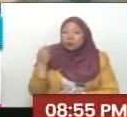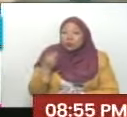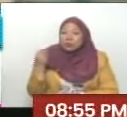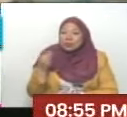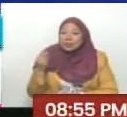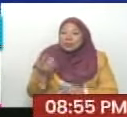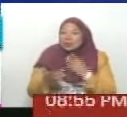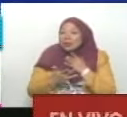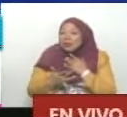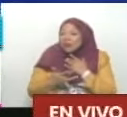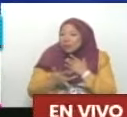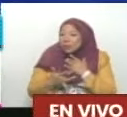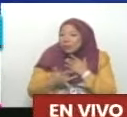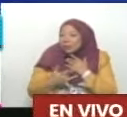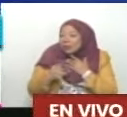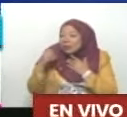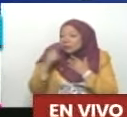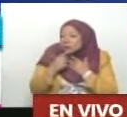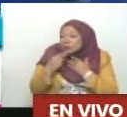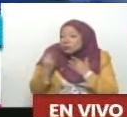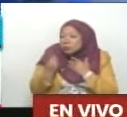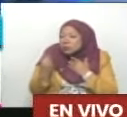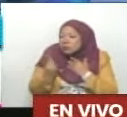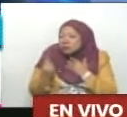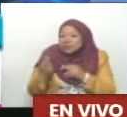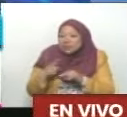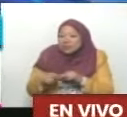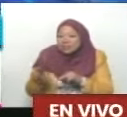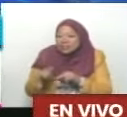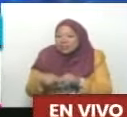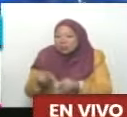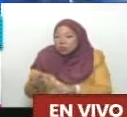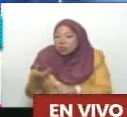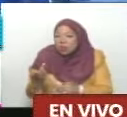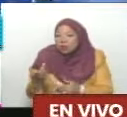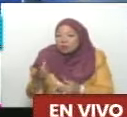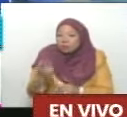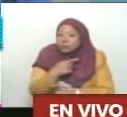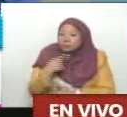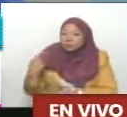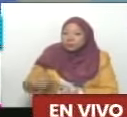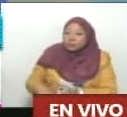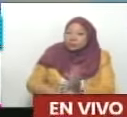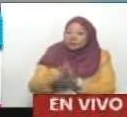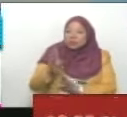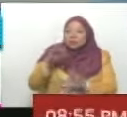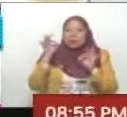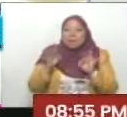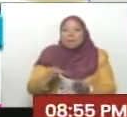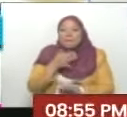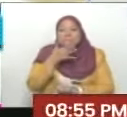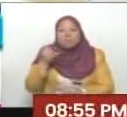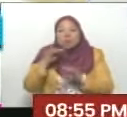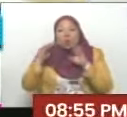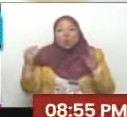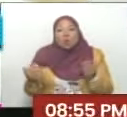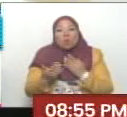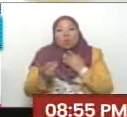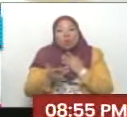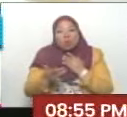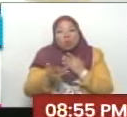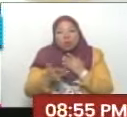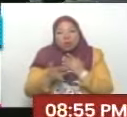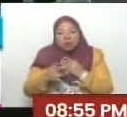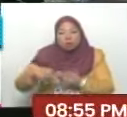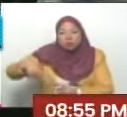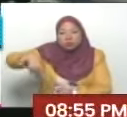tecnología espacial es para ustedes. Y China está en la vanguardia mundial de la tecnología